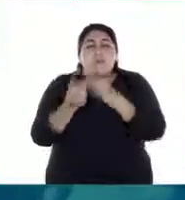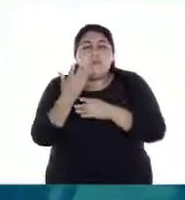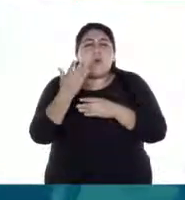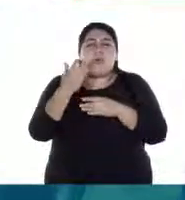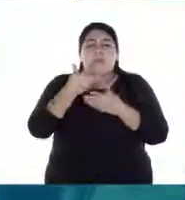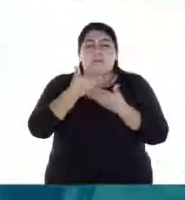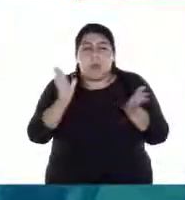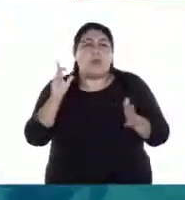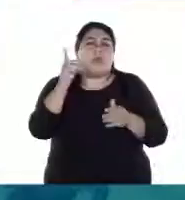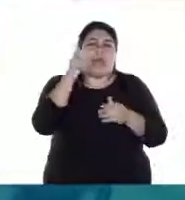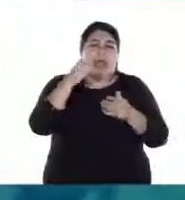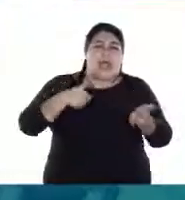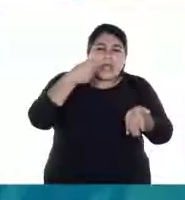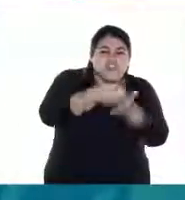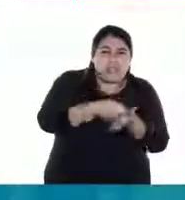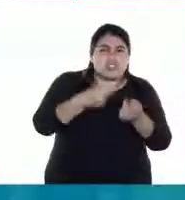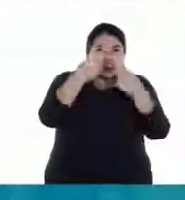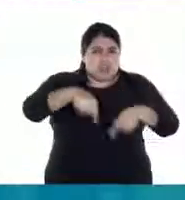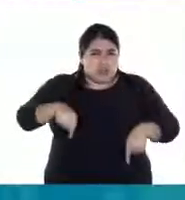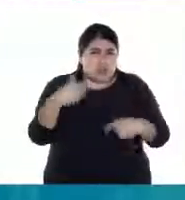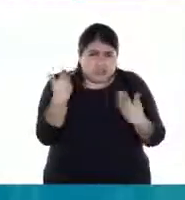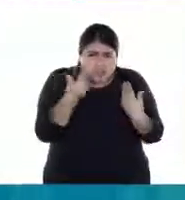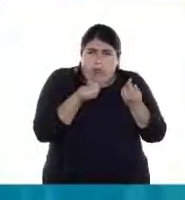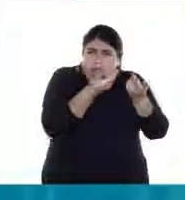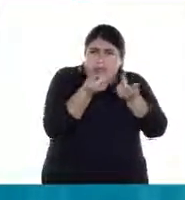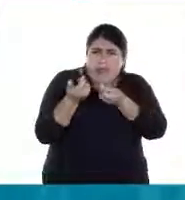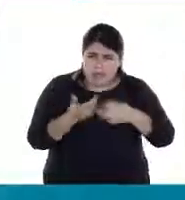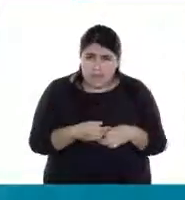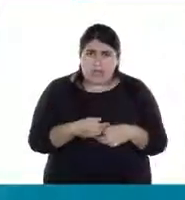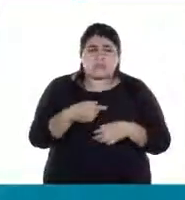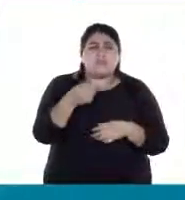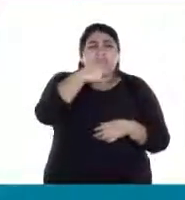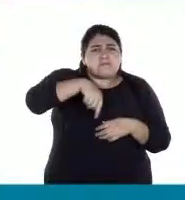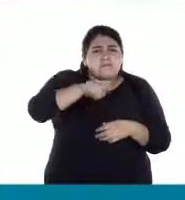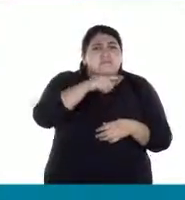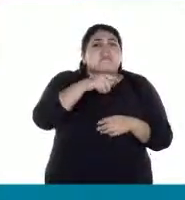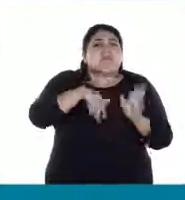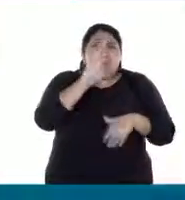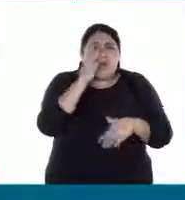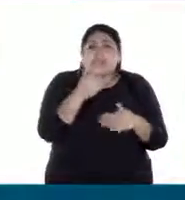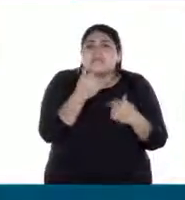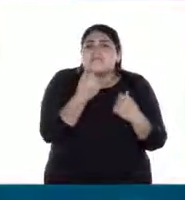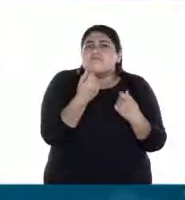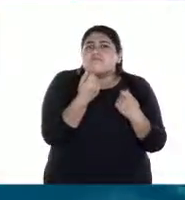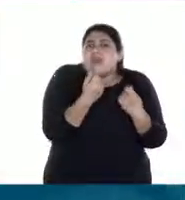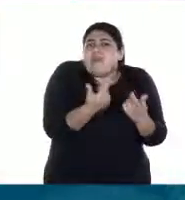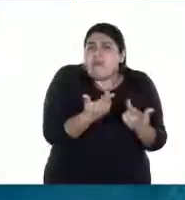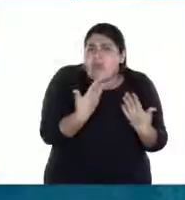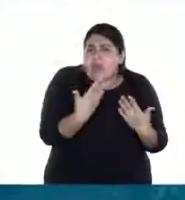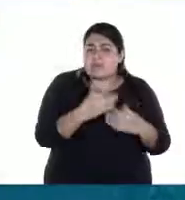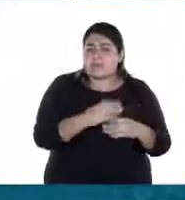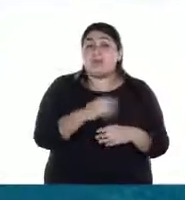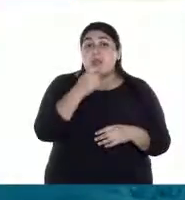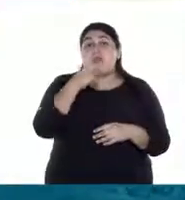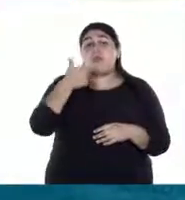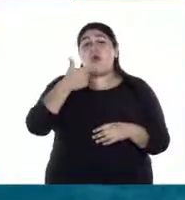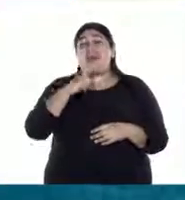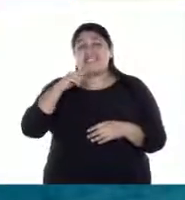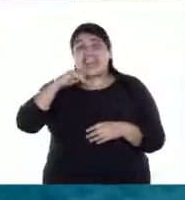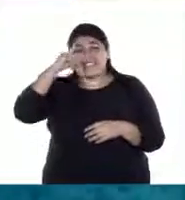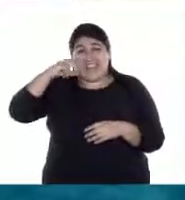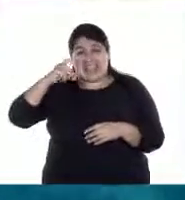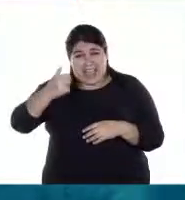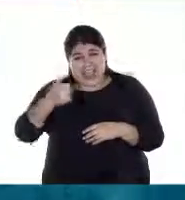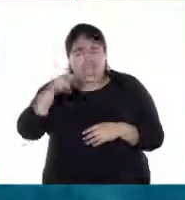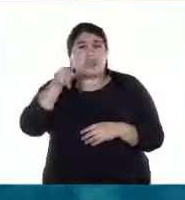millonarias inversiones de los estados. Son grandes ganadores en medio de la pandemia, hay que decirlo claramente. Por ejemplo, AstraZeneca, que aumentó